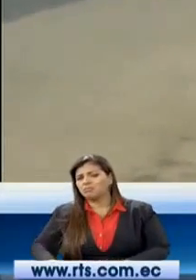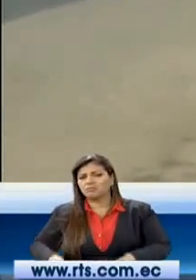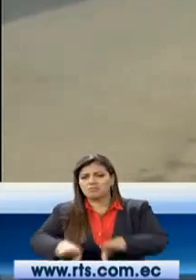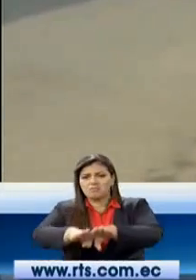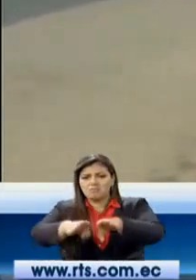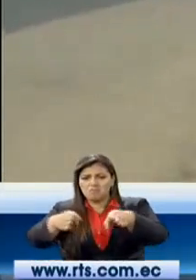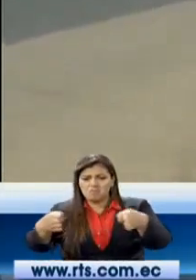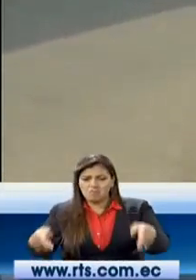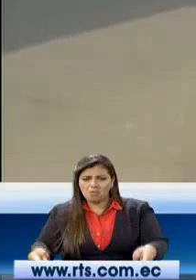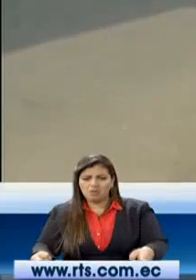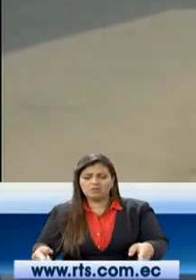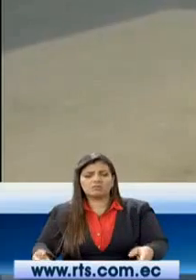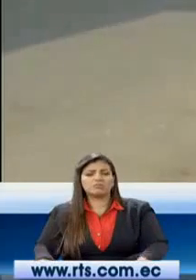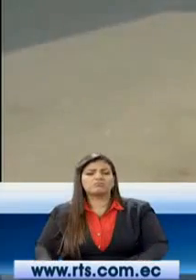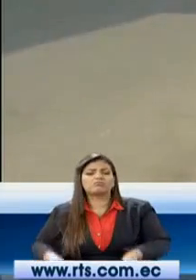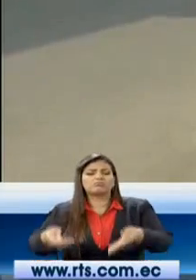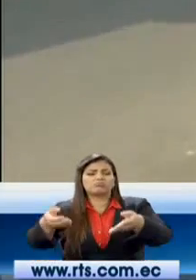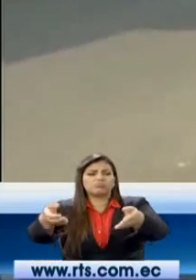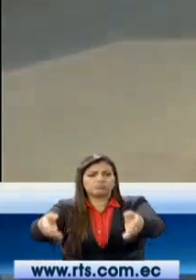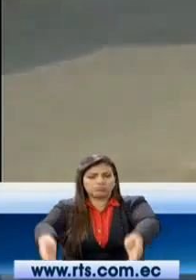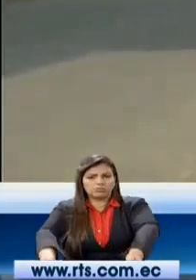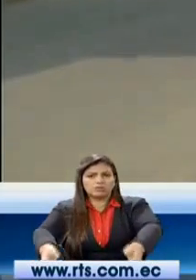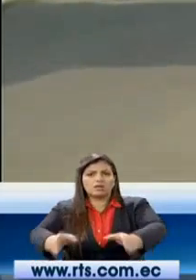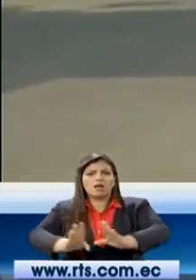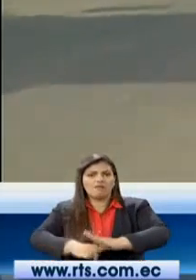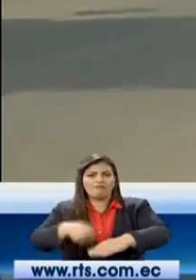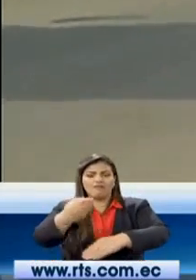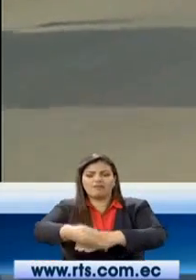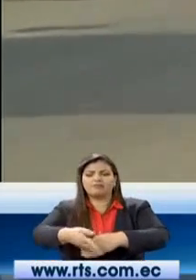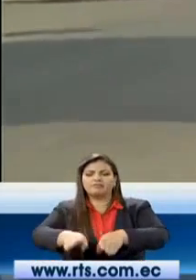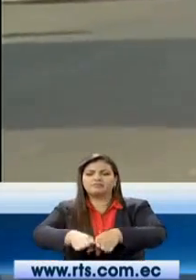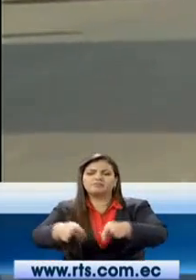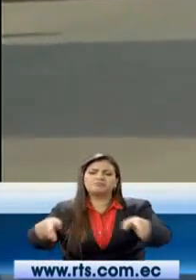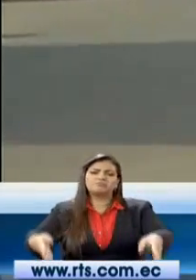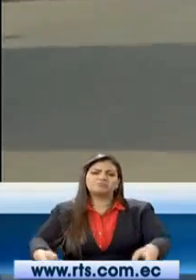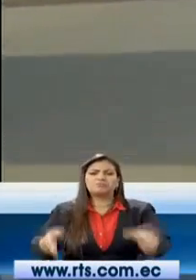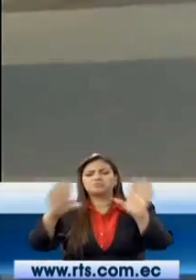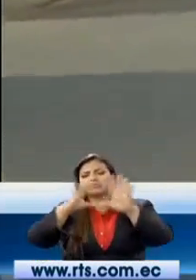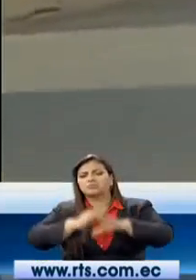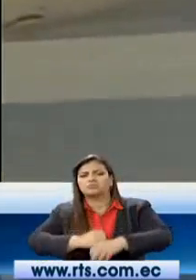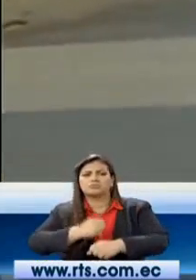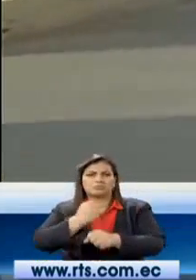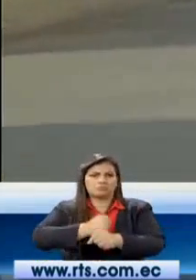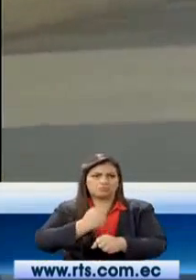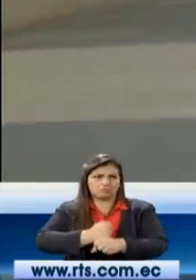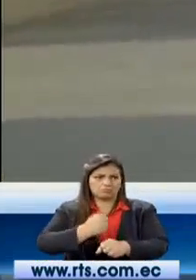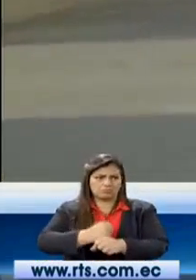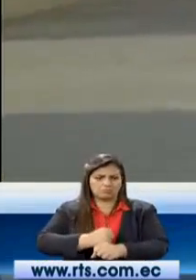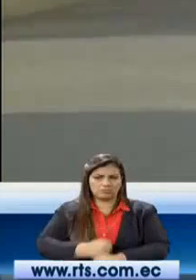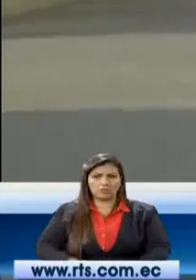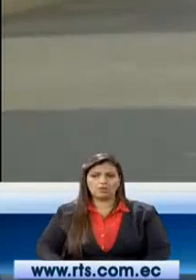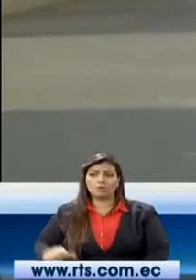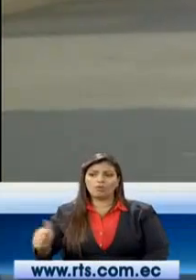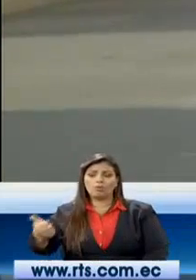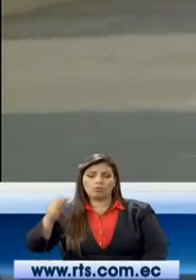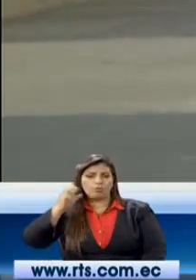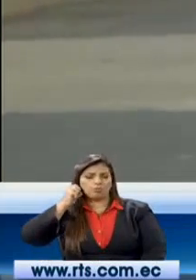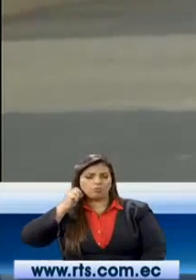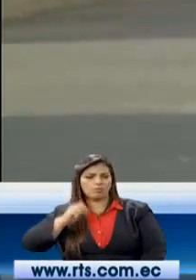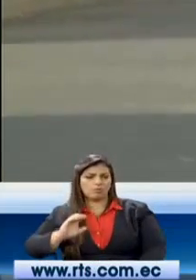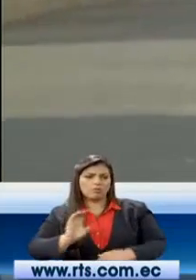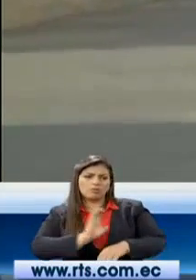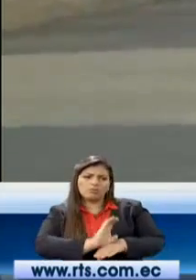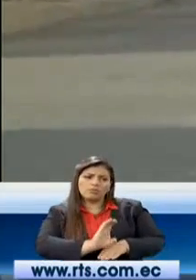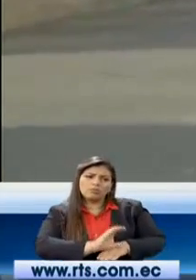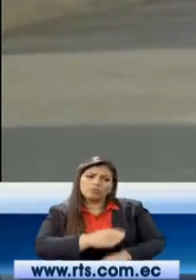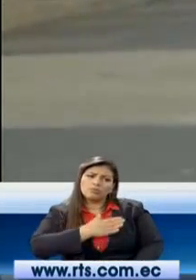hasta las 9, 10. Oiga, la señora de arriba me dice, ya cierre, ese cuidado, la van a robar. Ella me ha venido diciendo de algunas veces. Pero